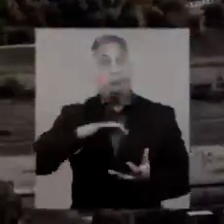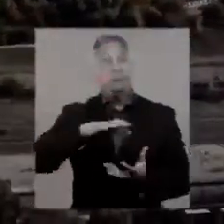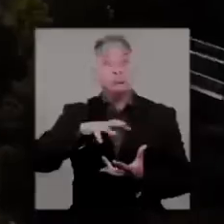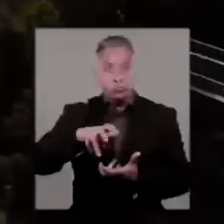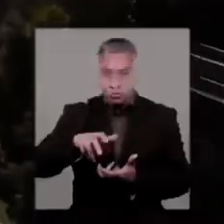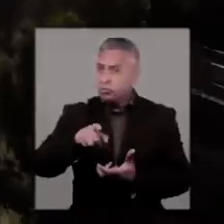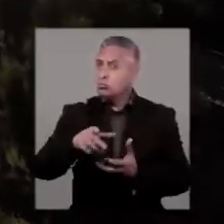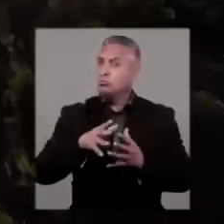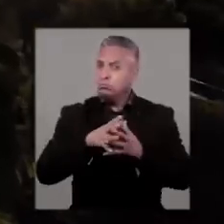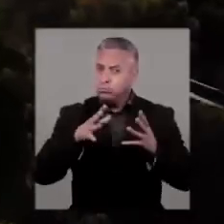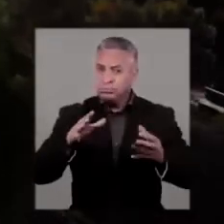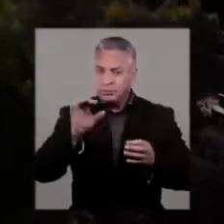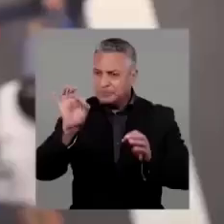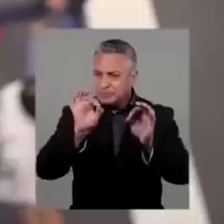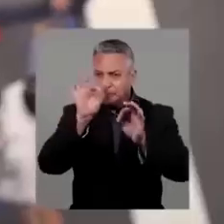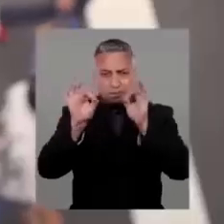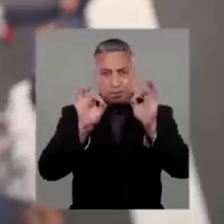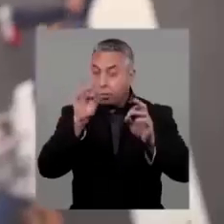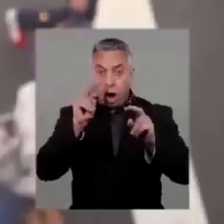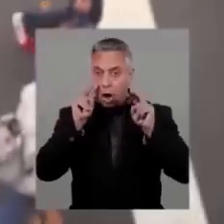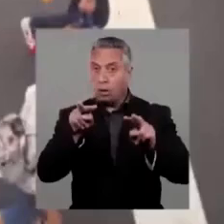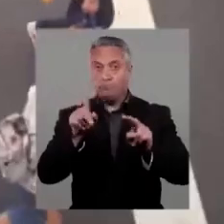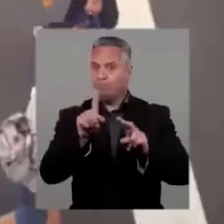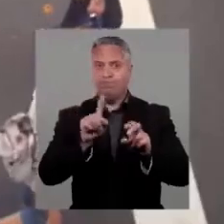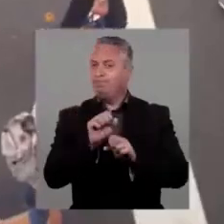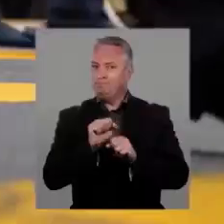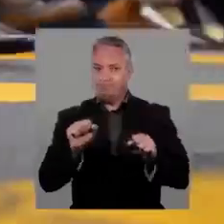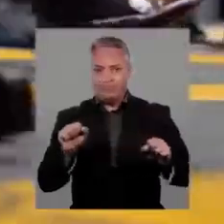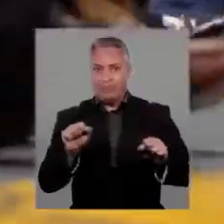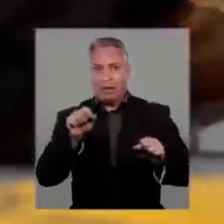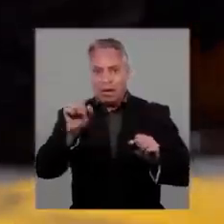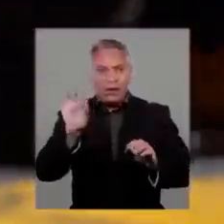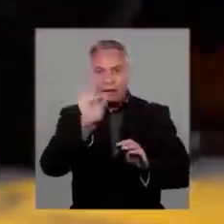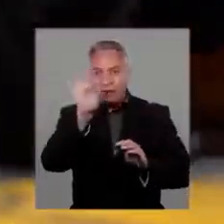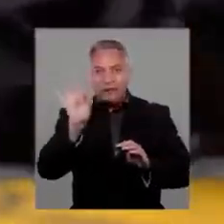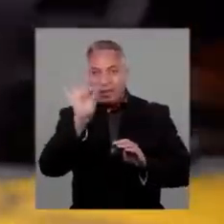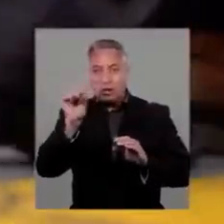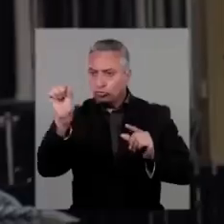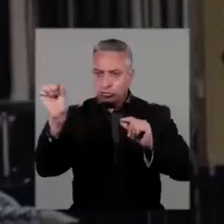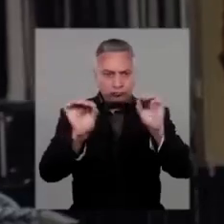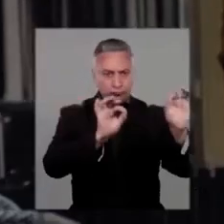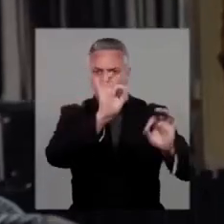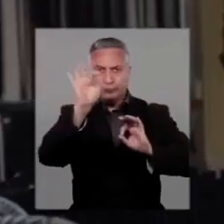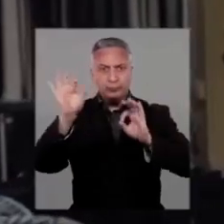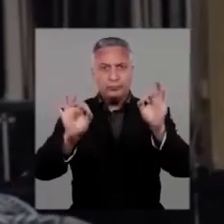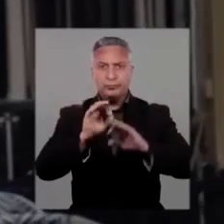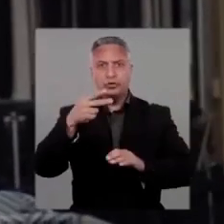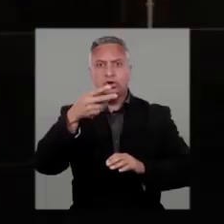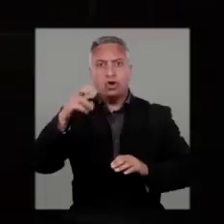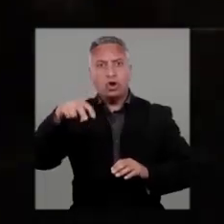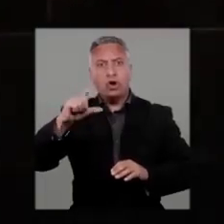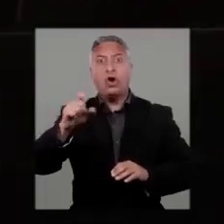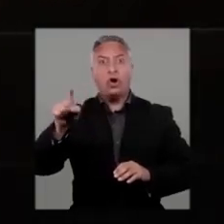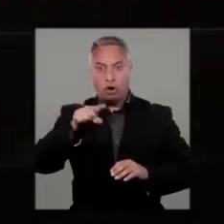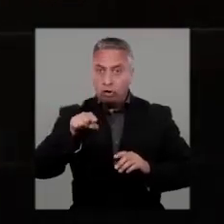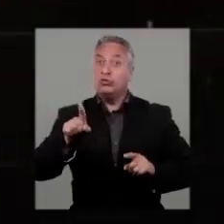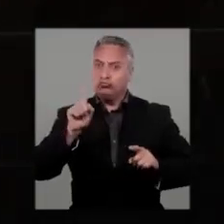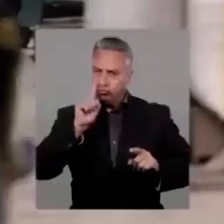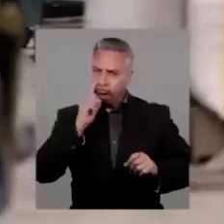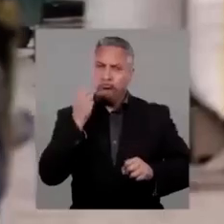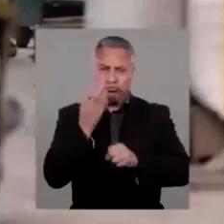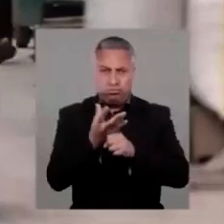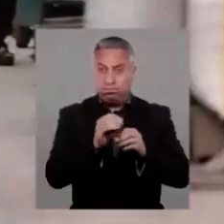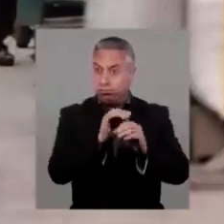El mundo está lleno de millones de microbios que no podemos ver. Virus, bacterias y hongos conviven con nosotros, fuera y dentro de nuestro